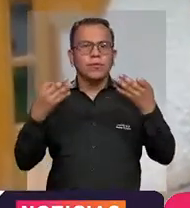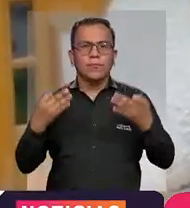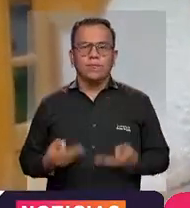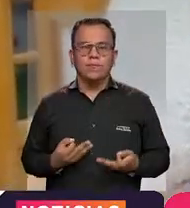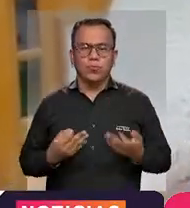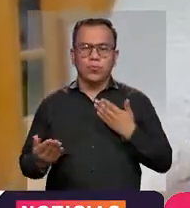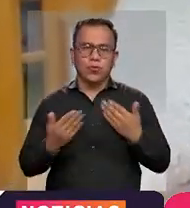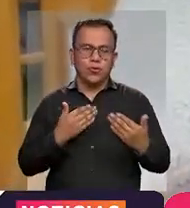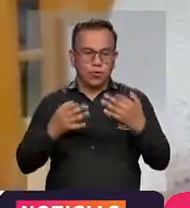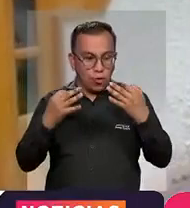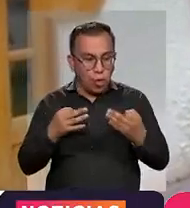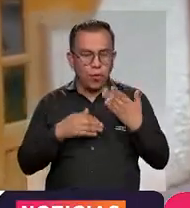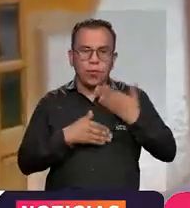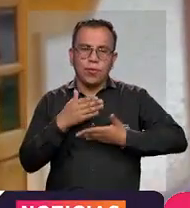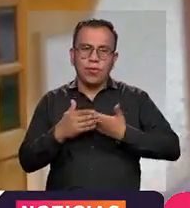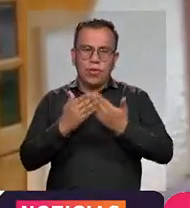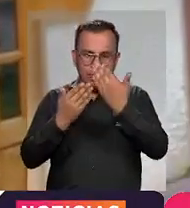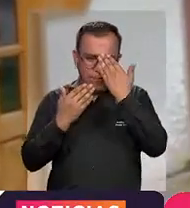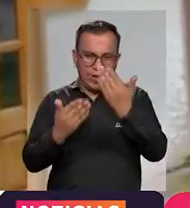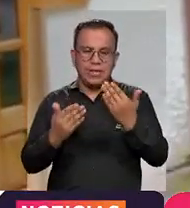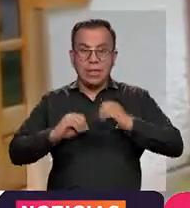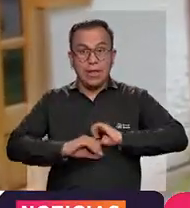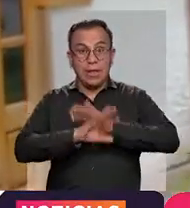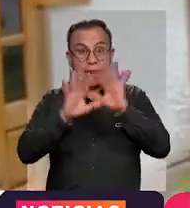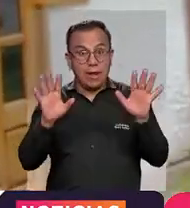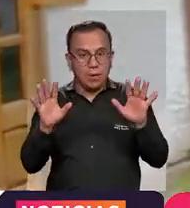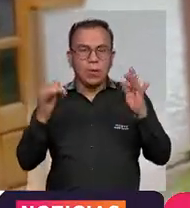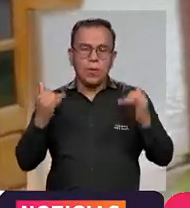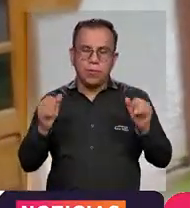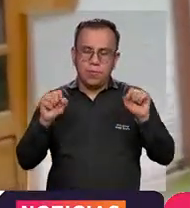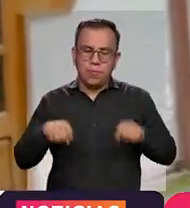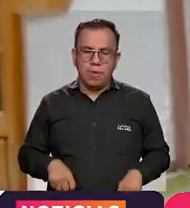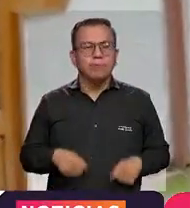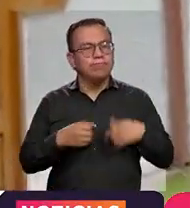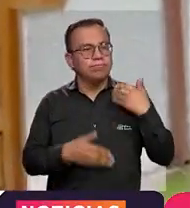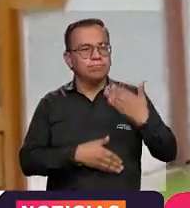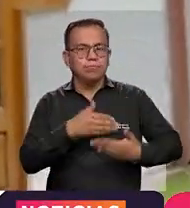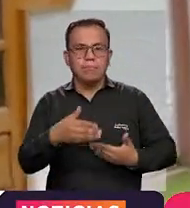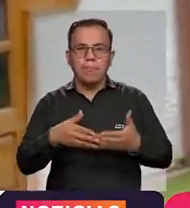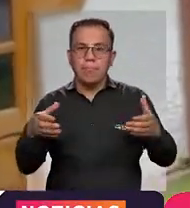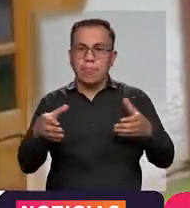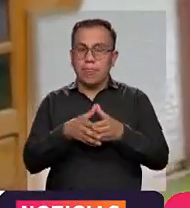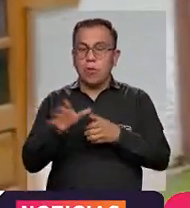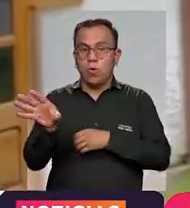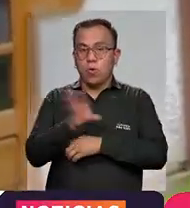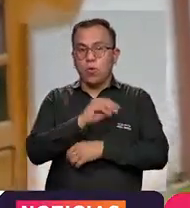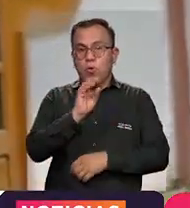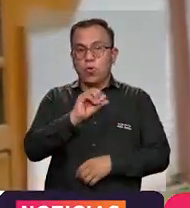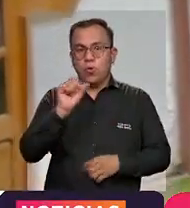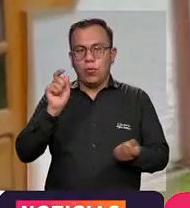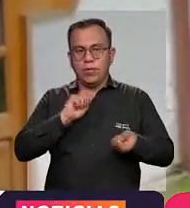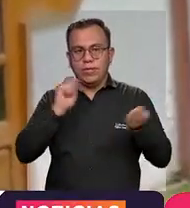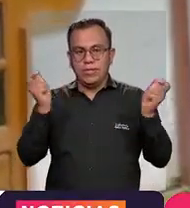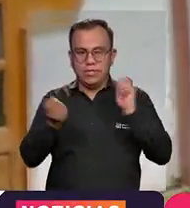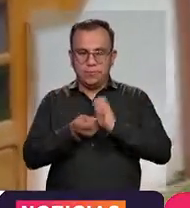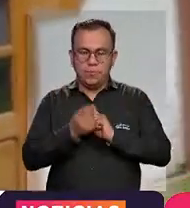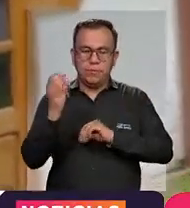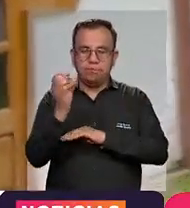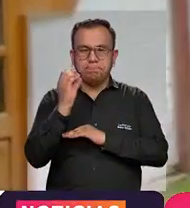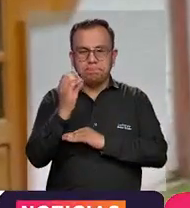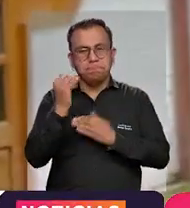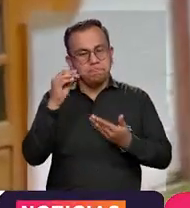conformar un frente amplio que permita o que nos permita entre todos y todas transformar este país